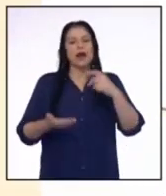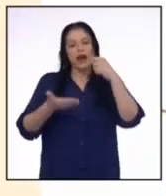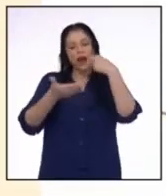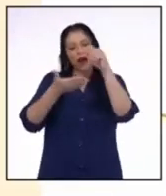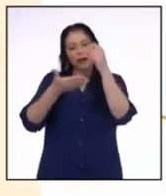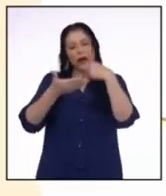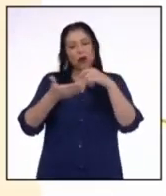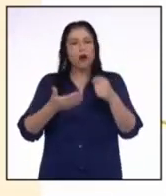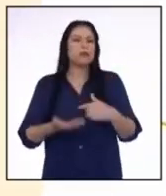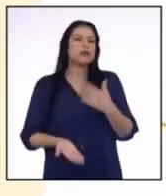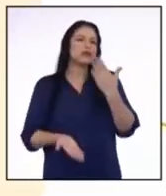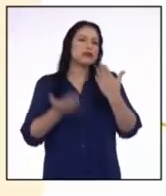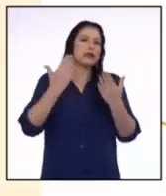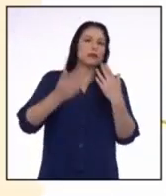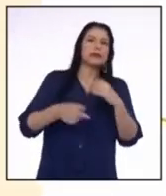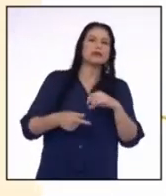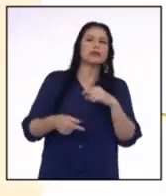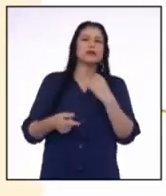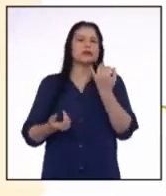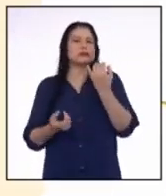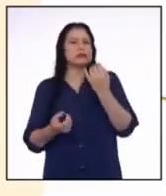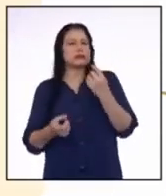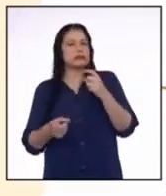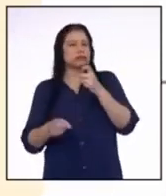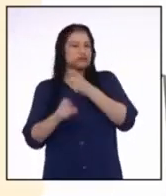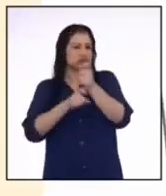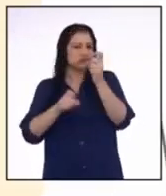Evaluamos los daños para tomar decisiones.